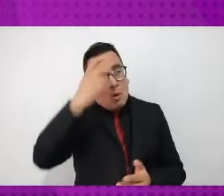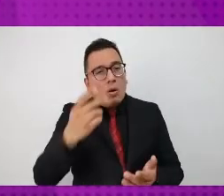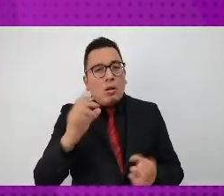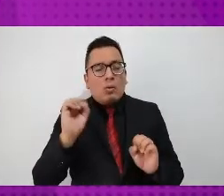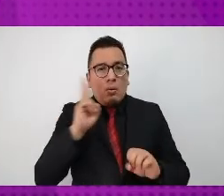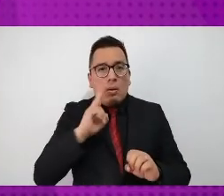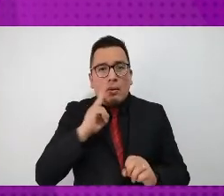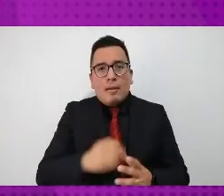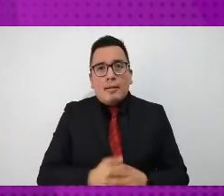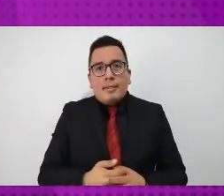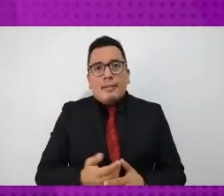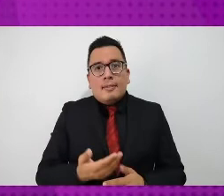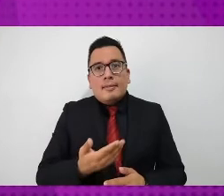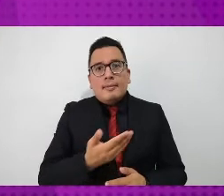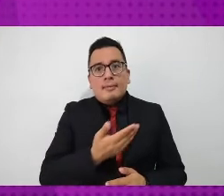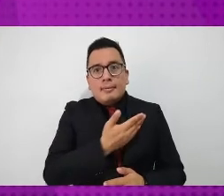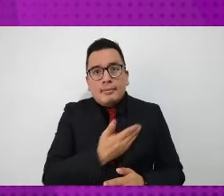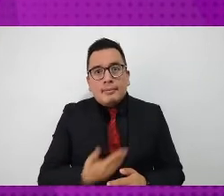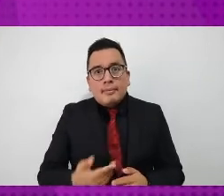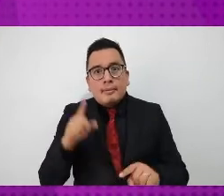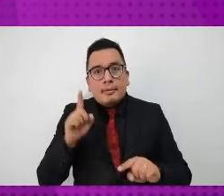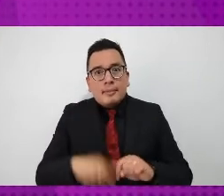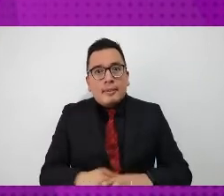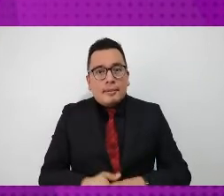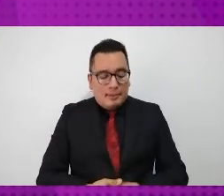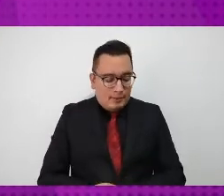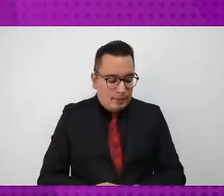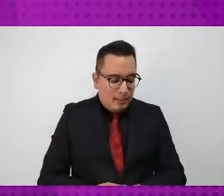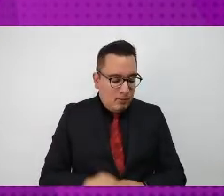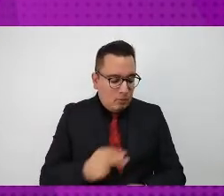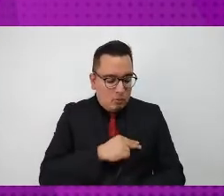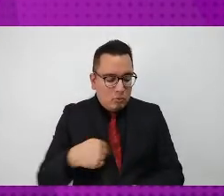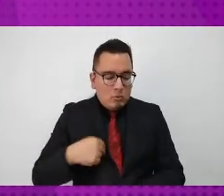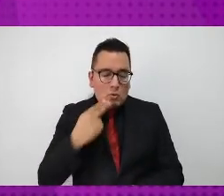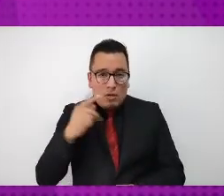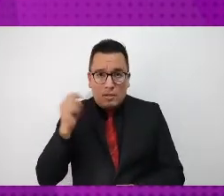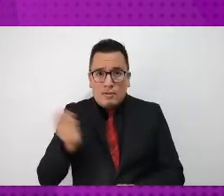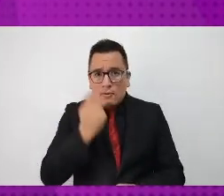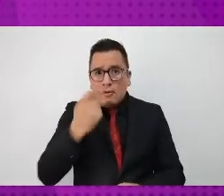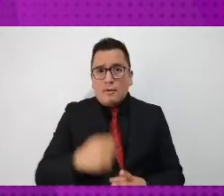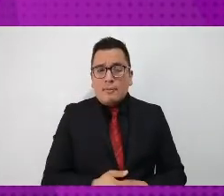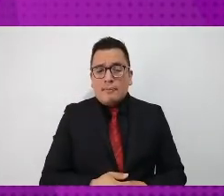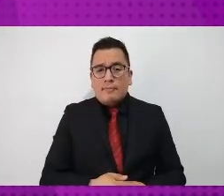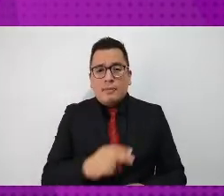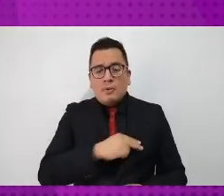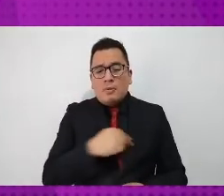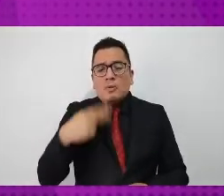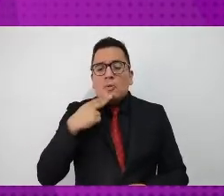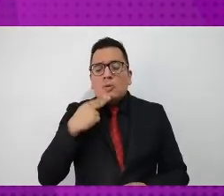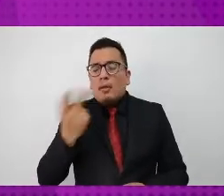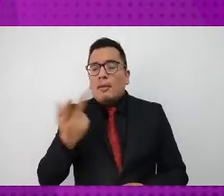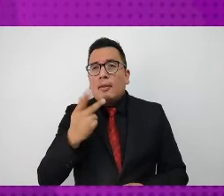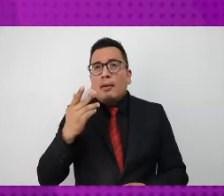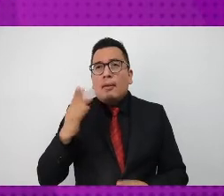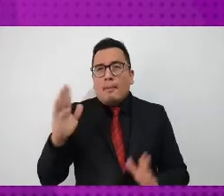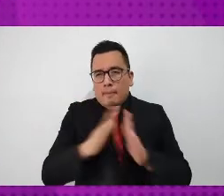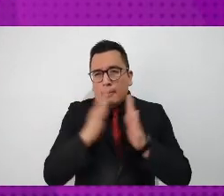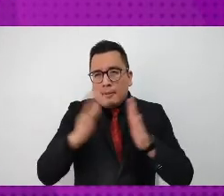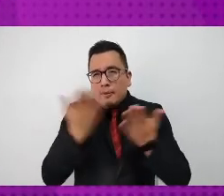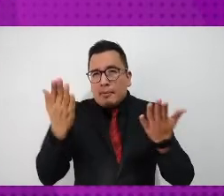revocación de mandato y hasta elecciones utilizamos las tecnologías utilizamos la participación